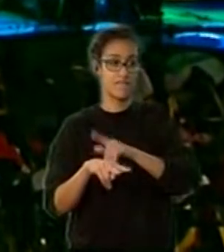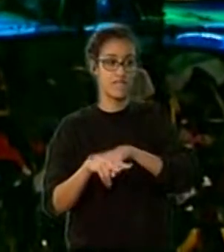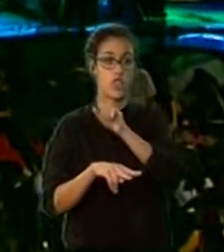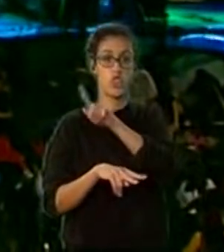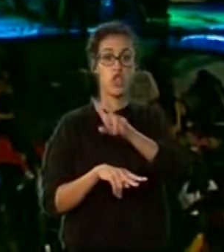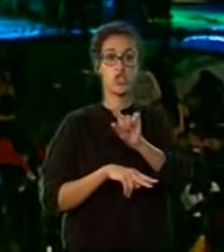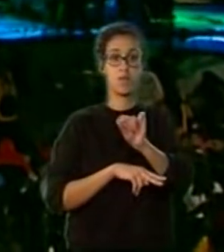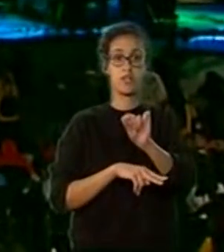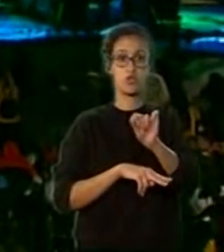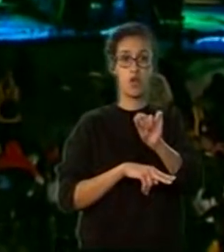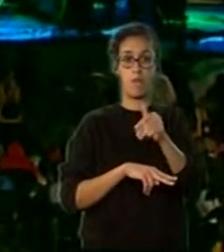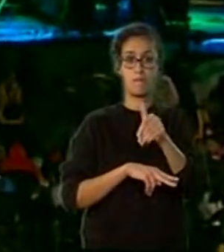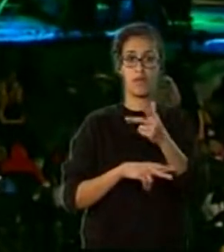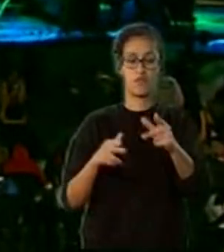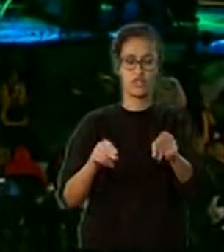12 minutos para ello.